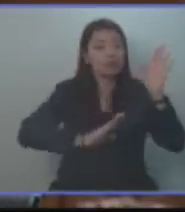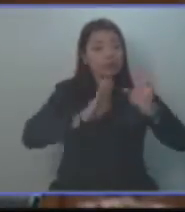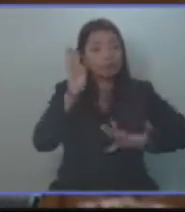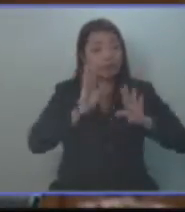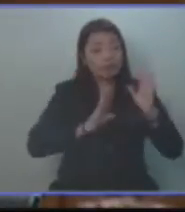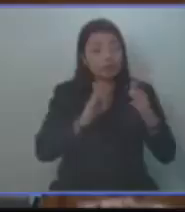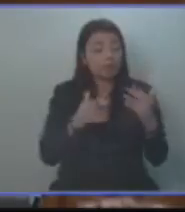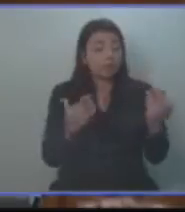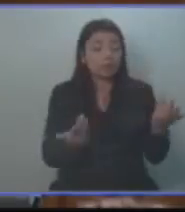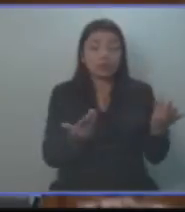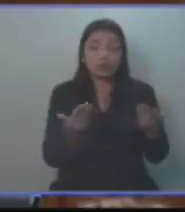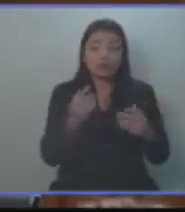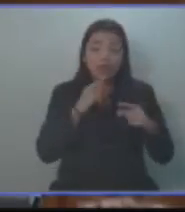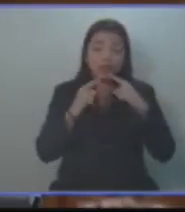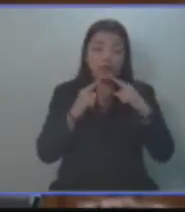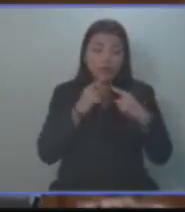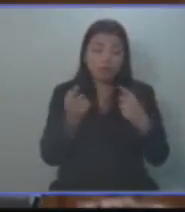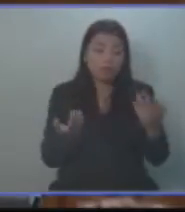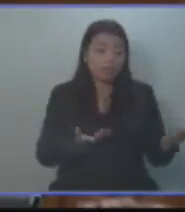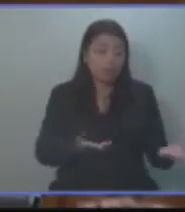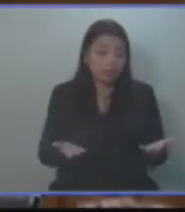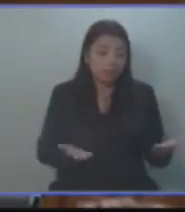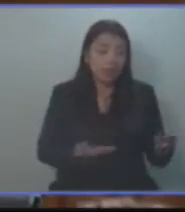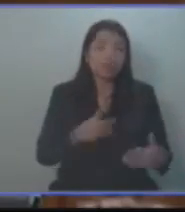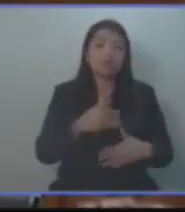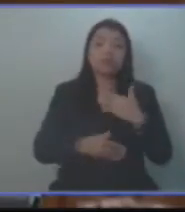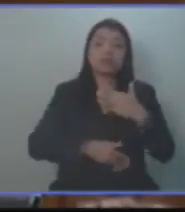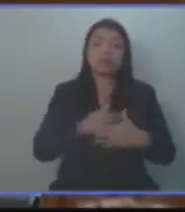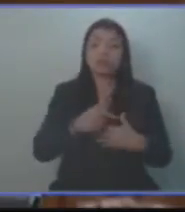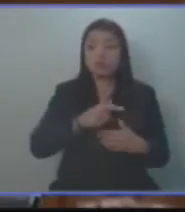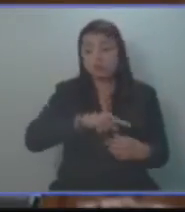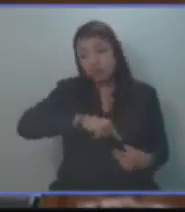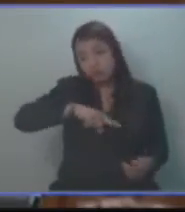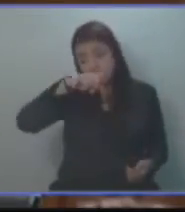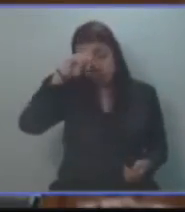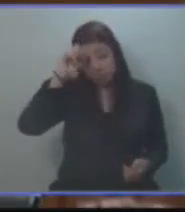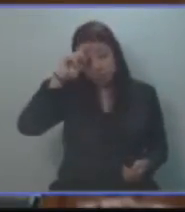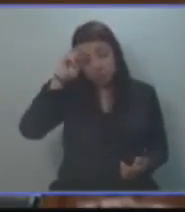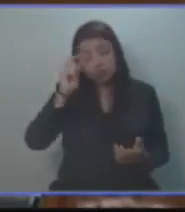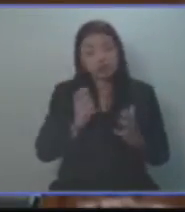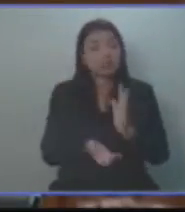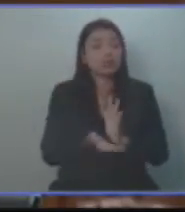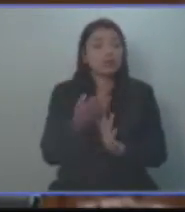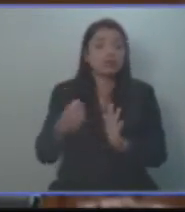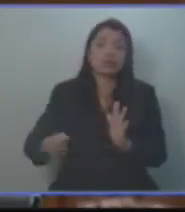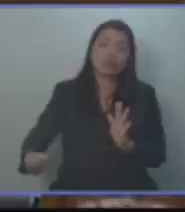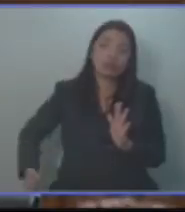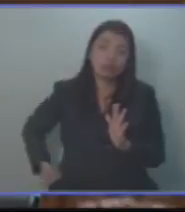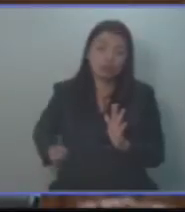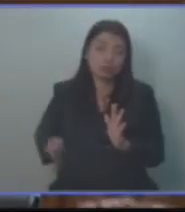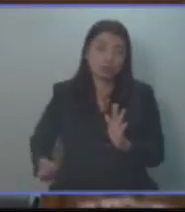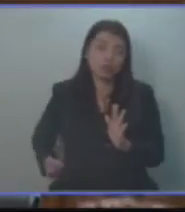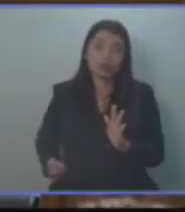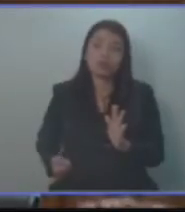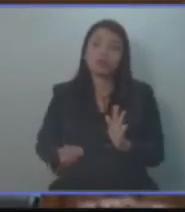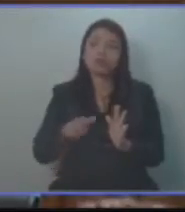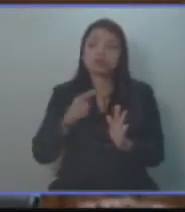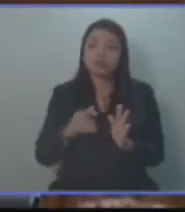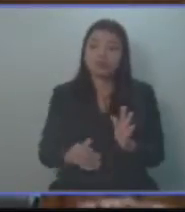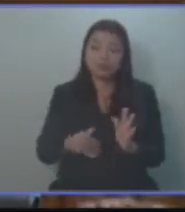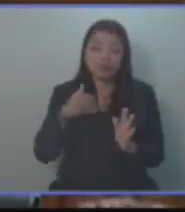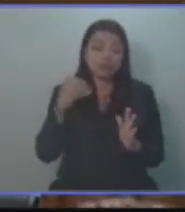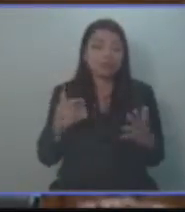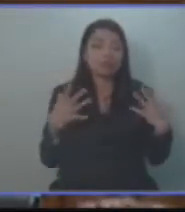junto al jefe de servicio en la evaluación del desempeño docente asistencial de los estudiantes de internado rotatorio y año